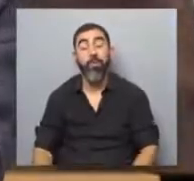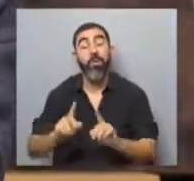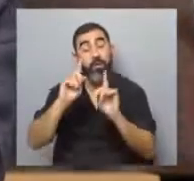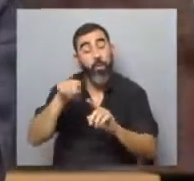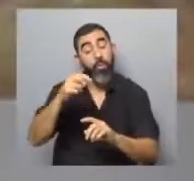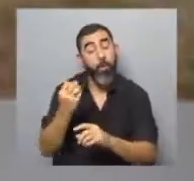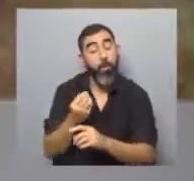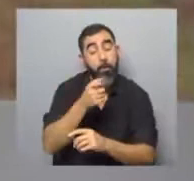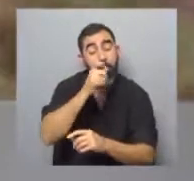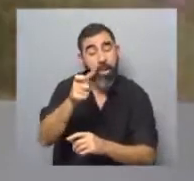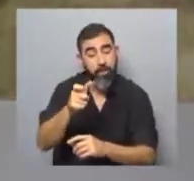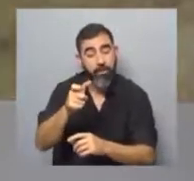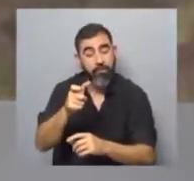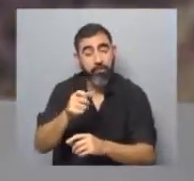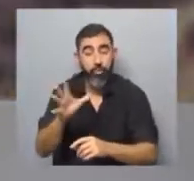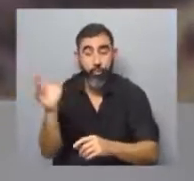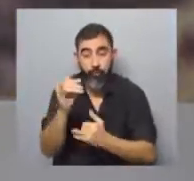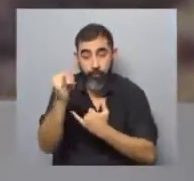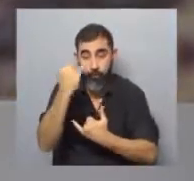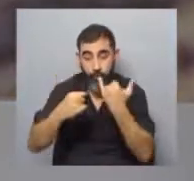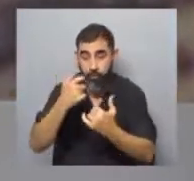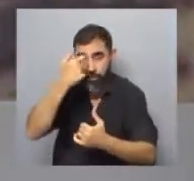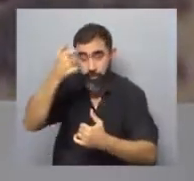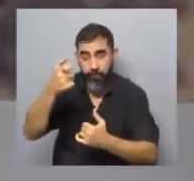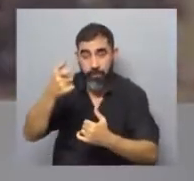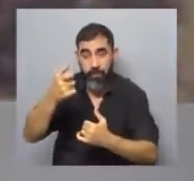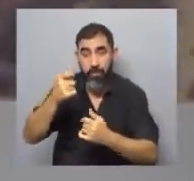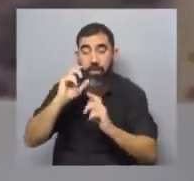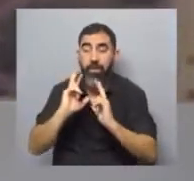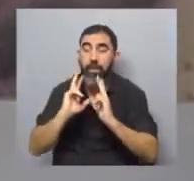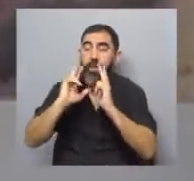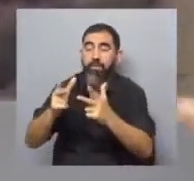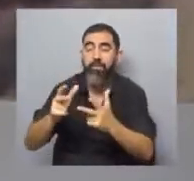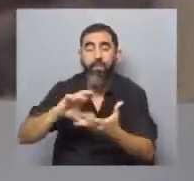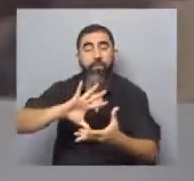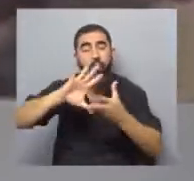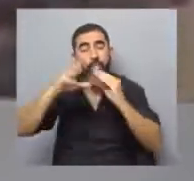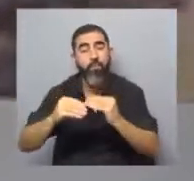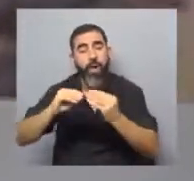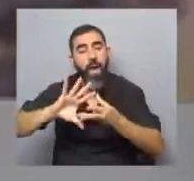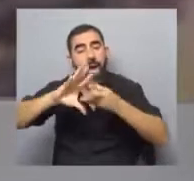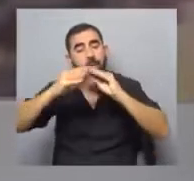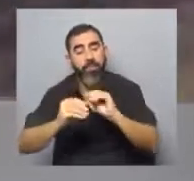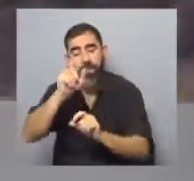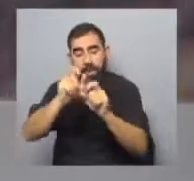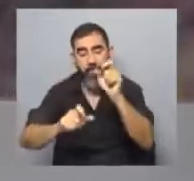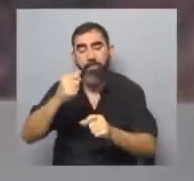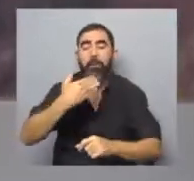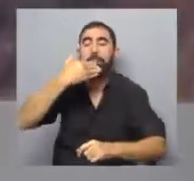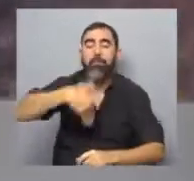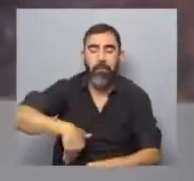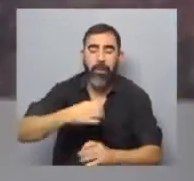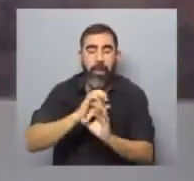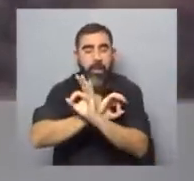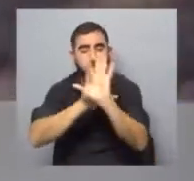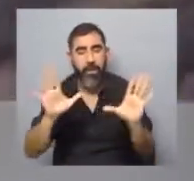concepto, que es que toda esa información científica la tenemos que decir en un lenguaje adecuado para la población,